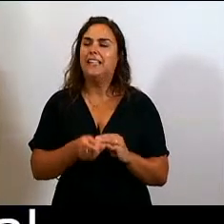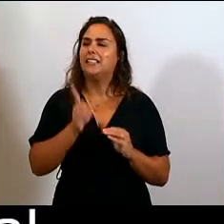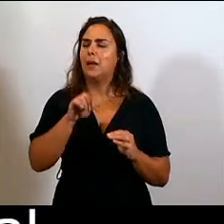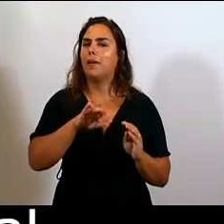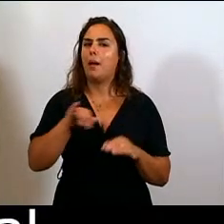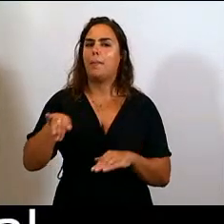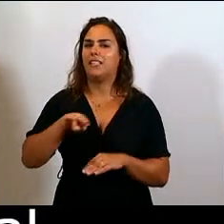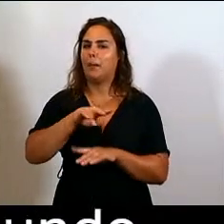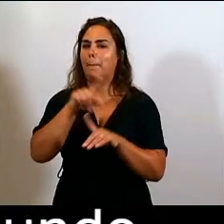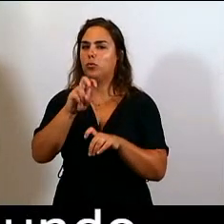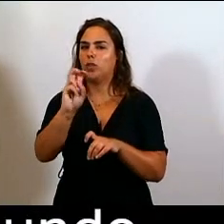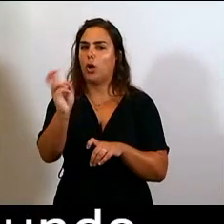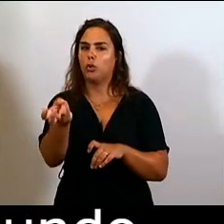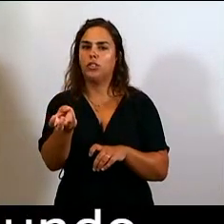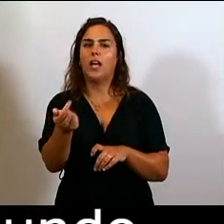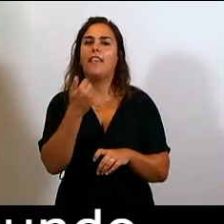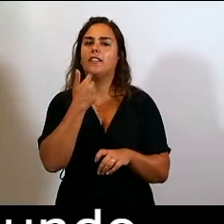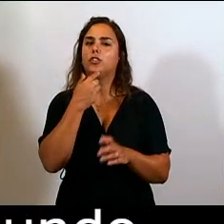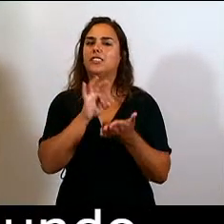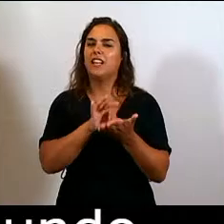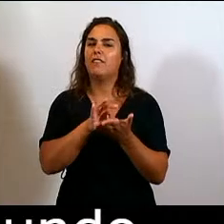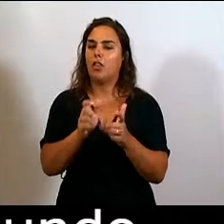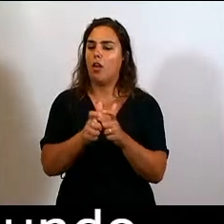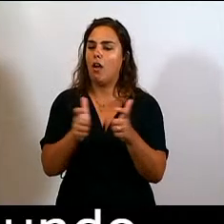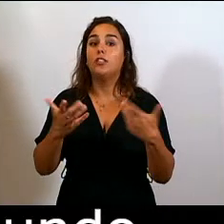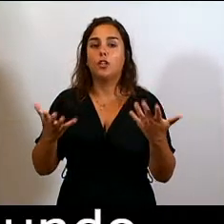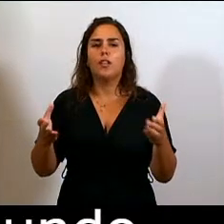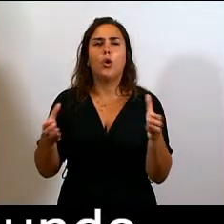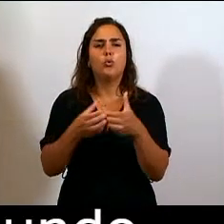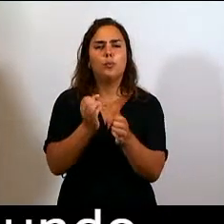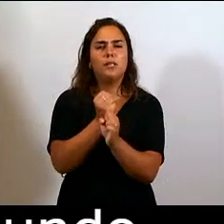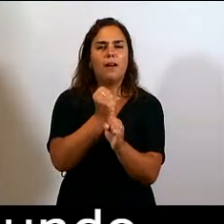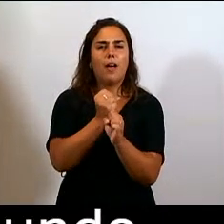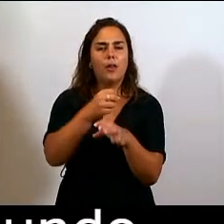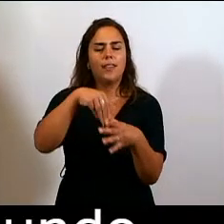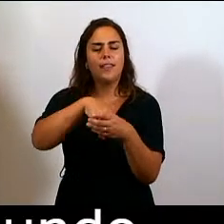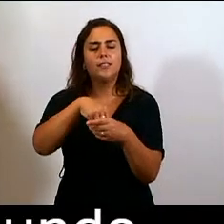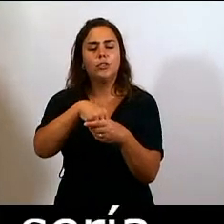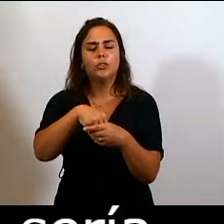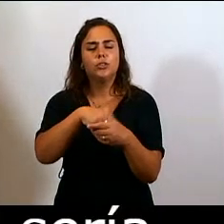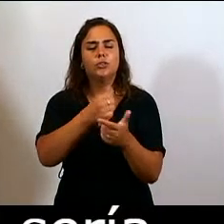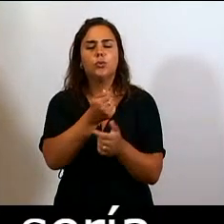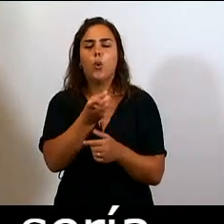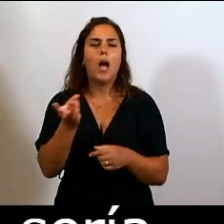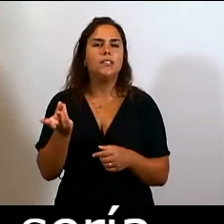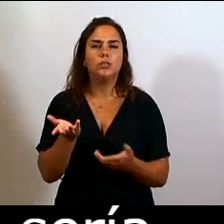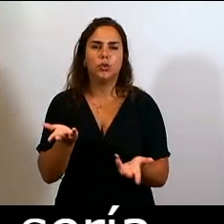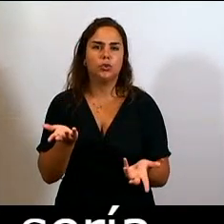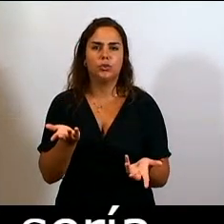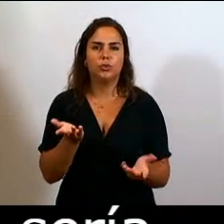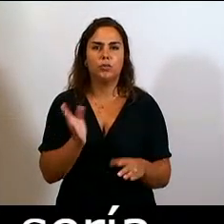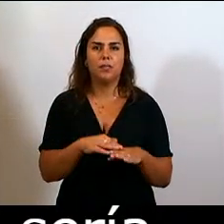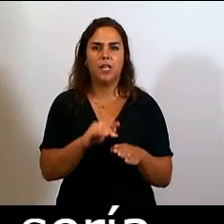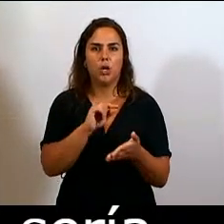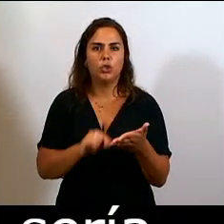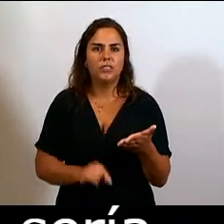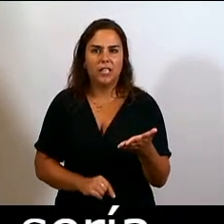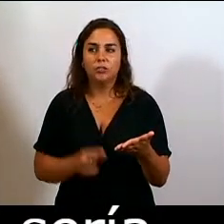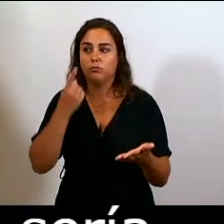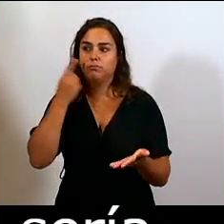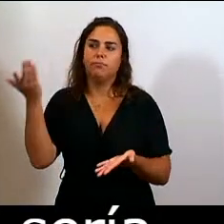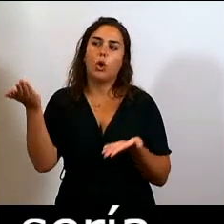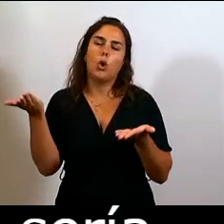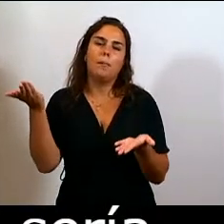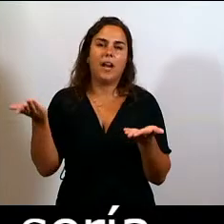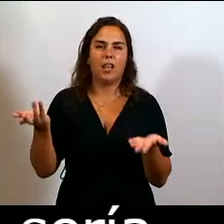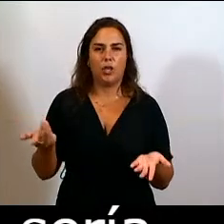ha dicho el aumento del número de servicios. ¿Cuál sería la plantilla con la que se contaría en este contrato y en comparación cómo está con